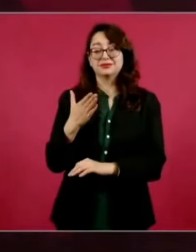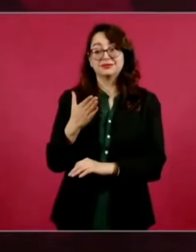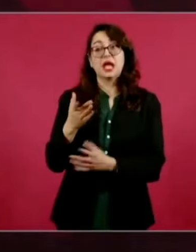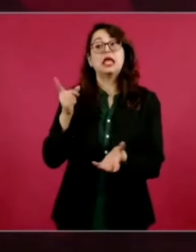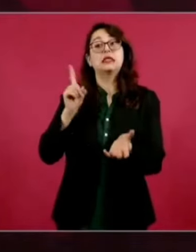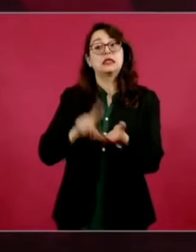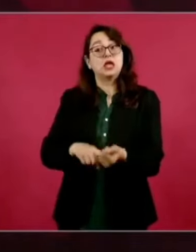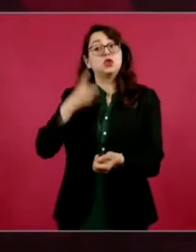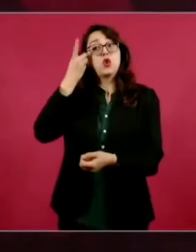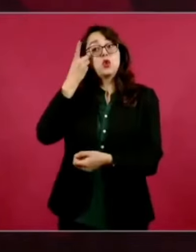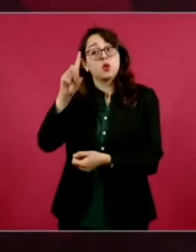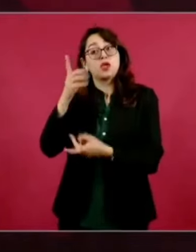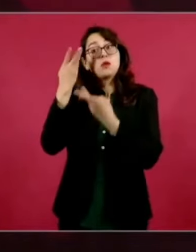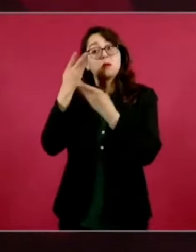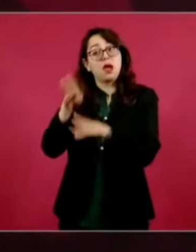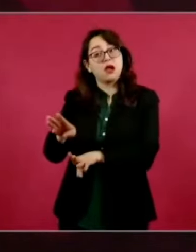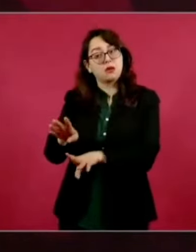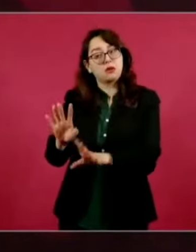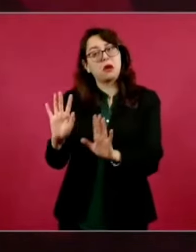a los